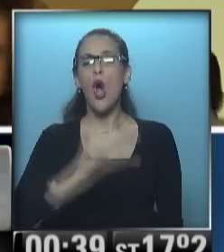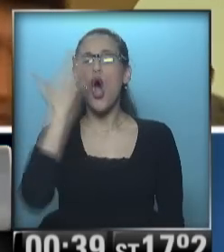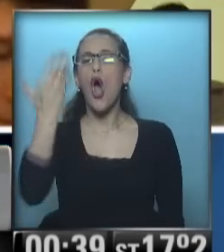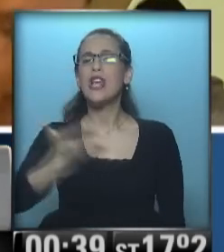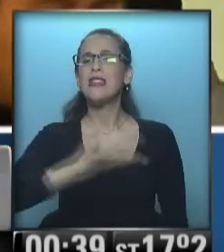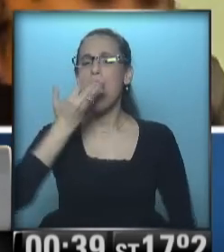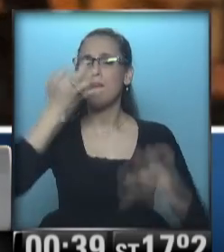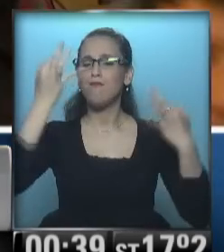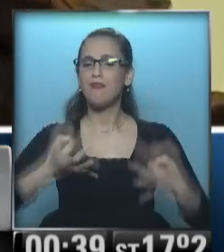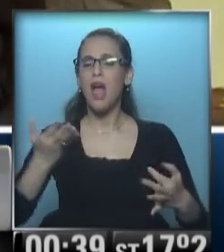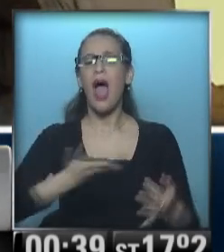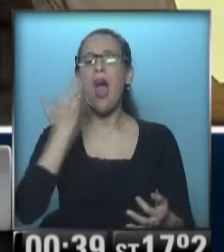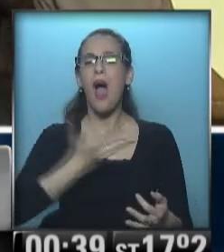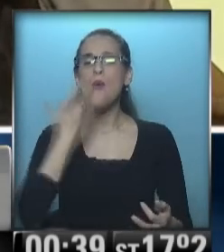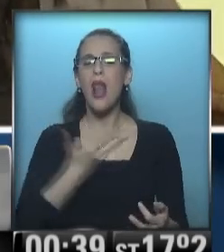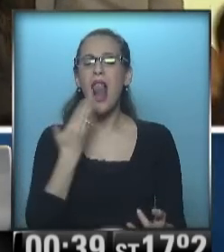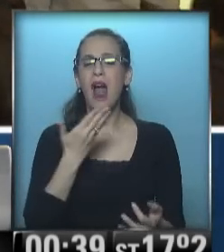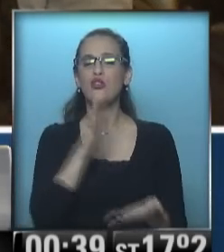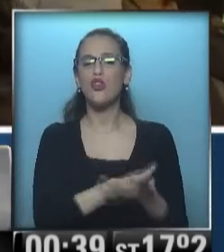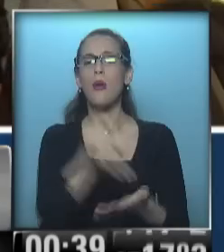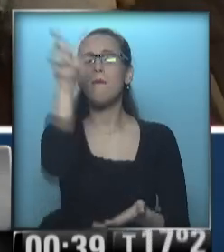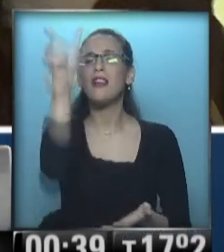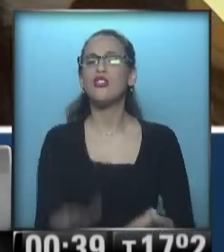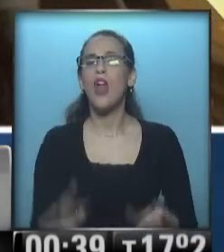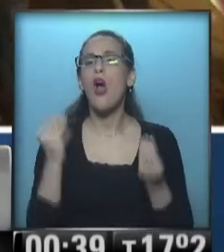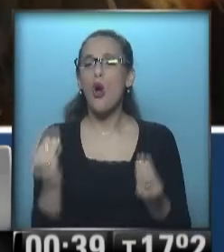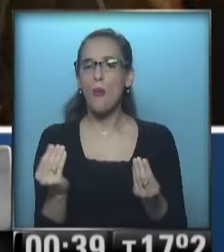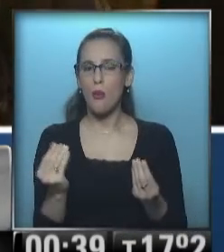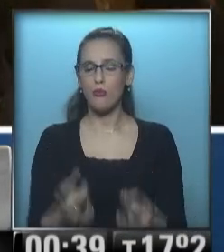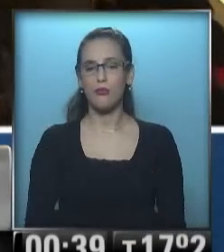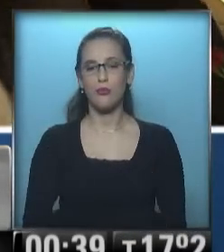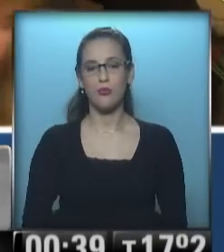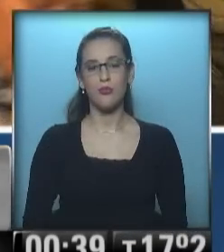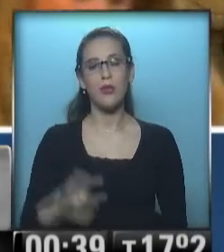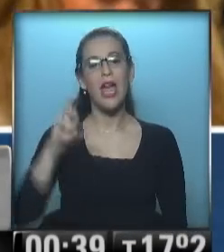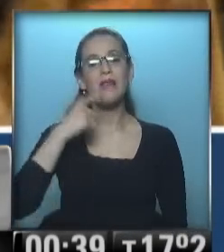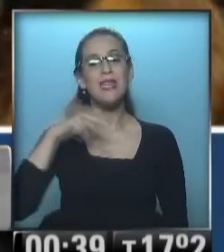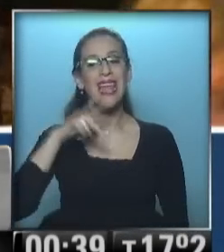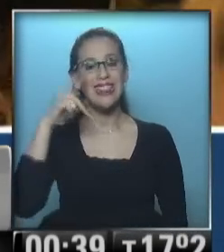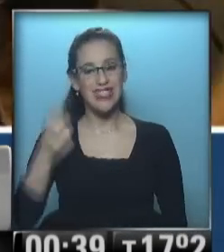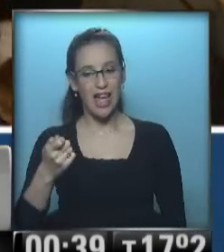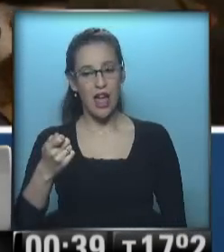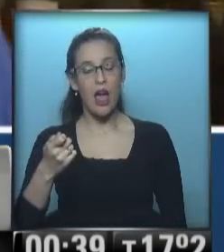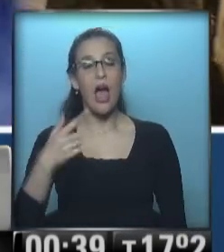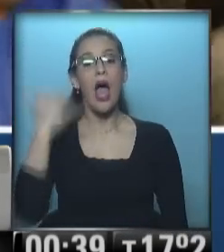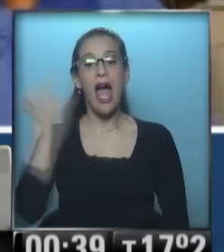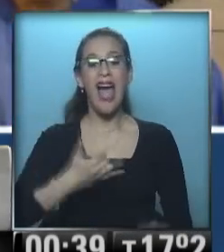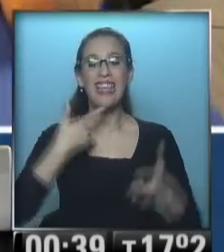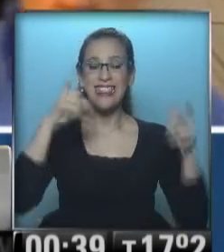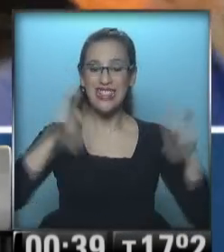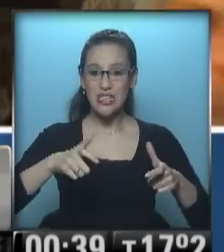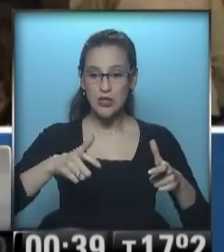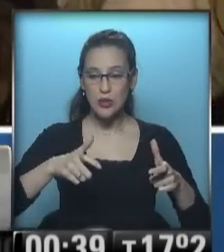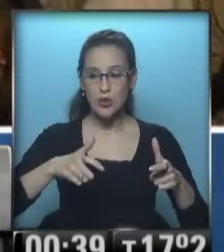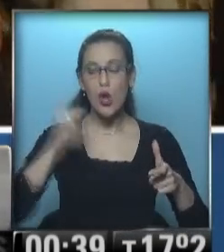persona, lo que significó una persona. Cuando Spinetta hace las Bandas Eternas y edita después sus discos,